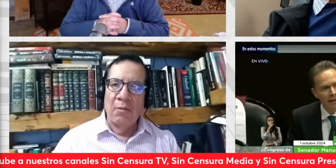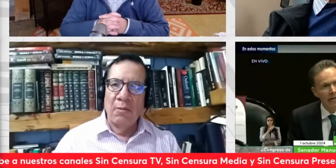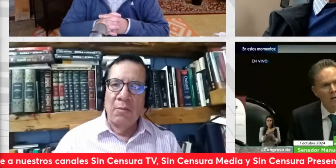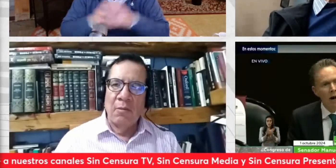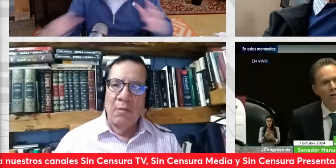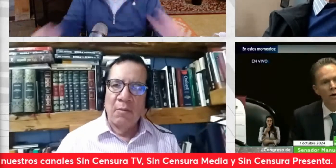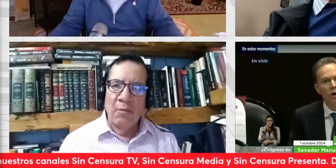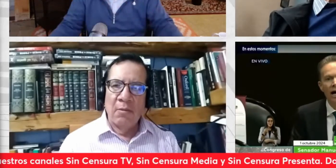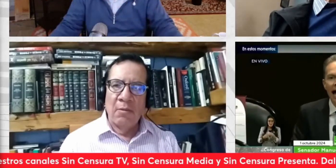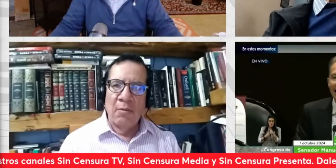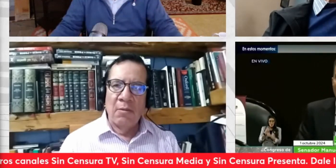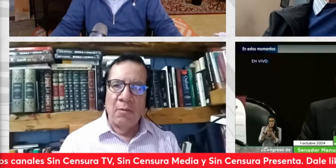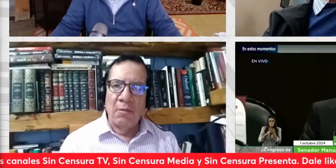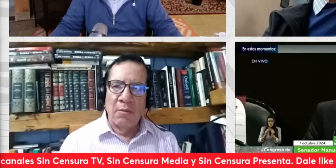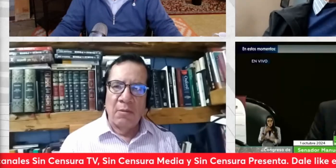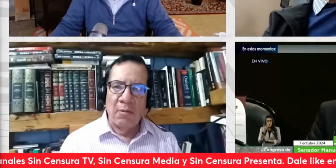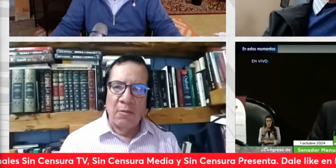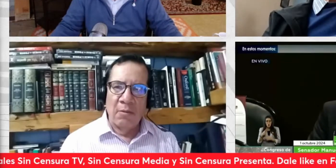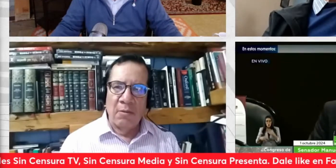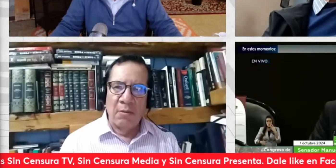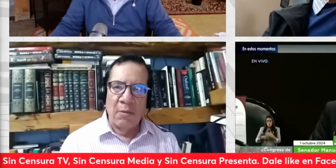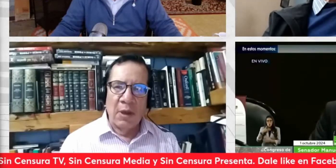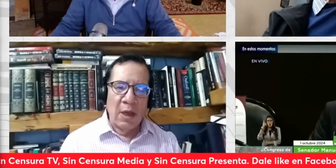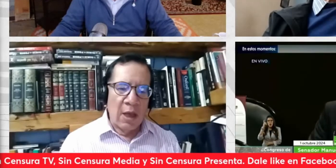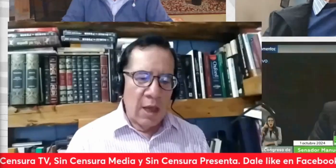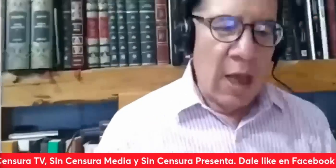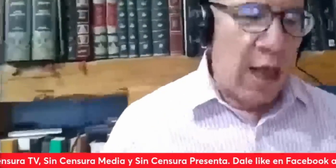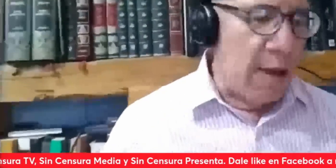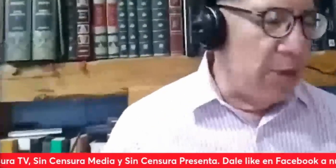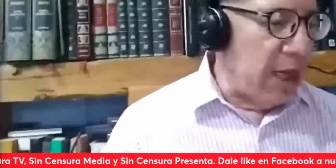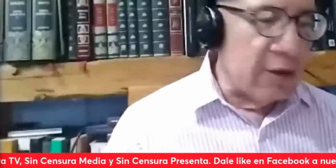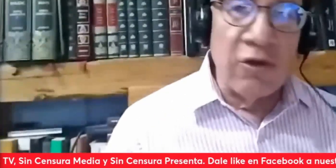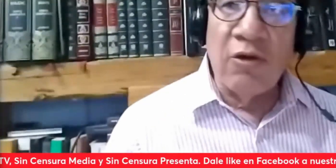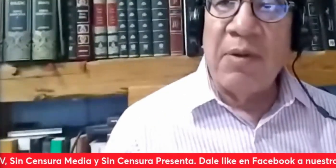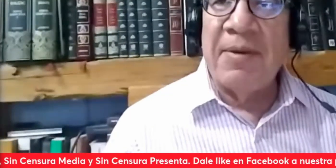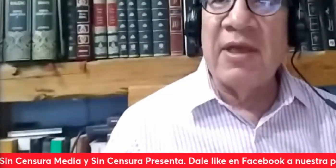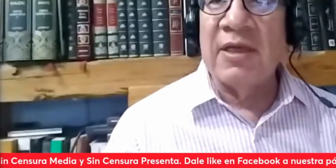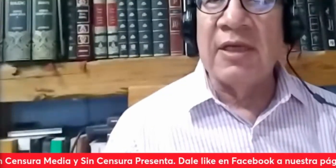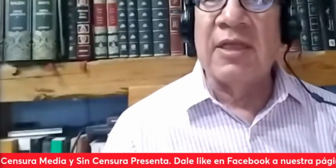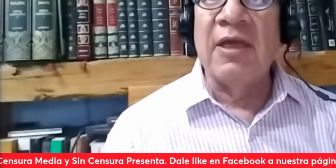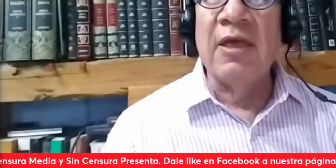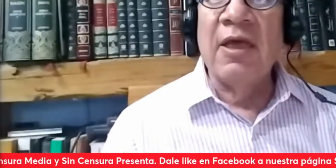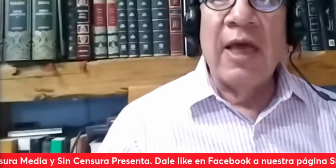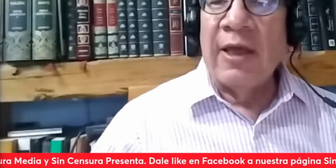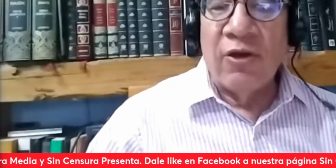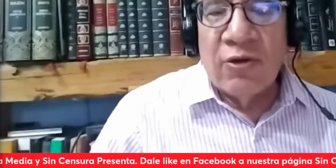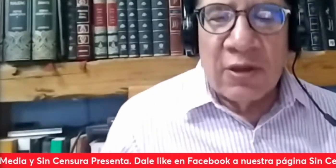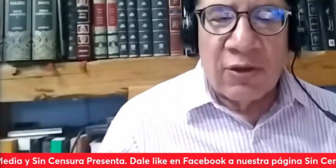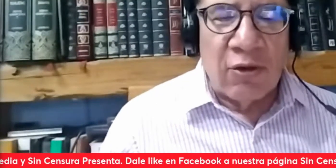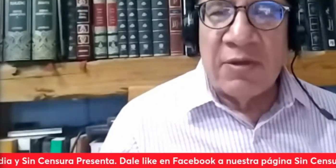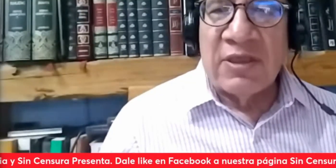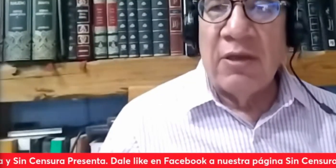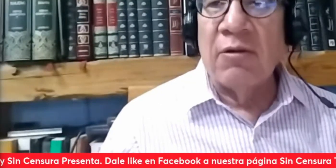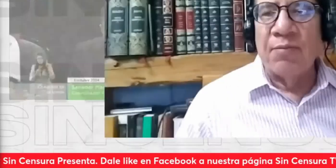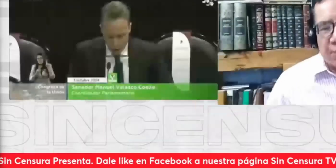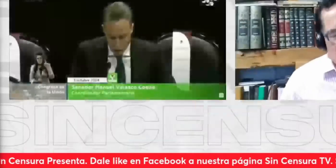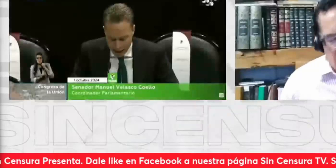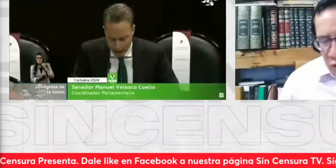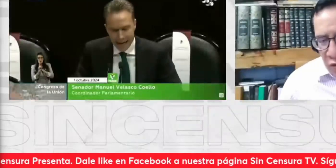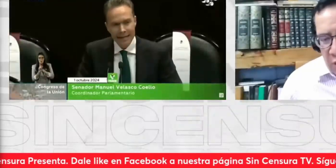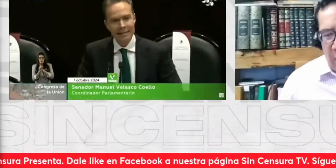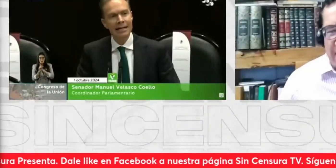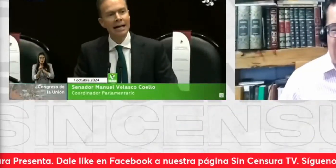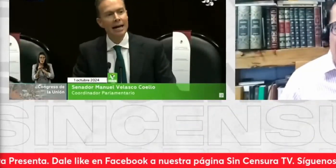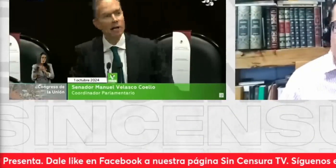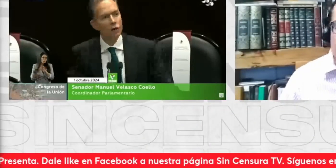vamos, una realidad que va a ser condenado. ¿Qué opinas tú de esto, querido Paco? Mira, Toño, Pepe, yo estoy convencido